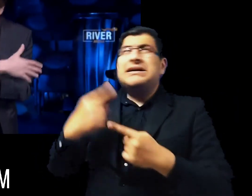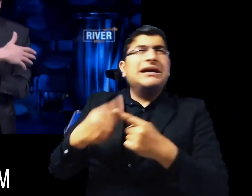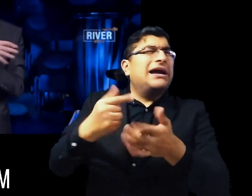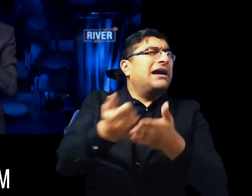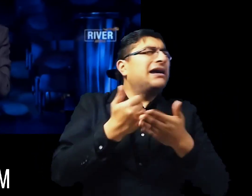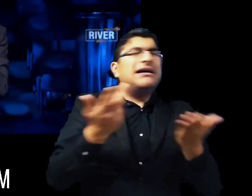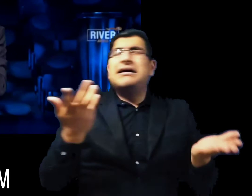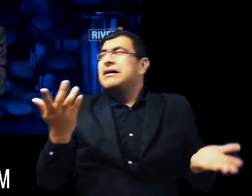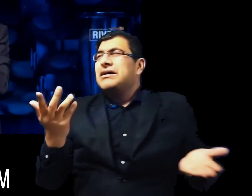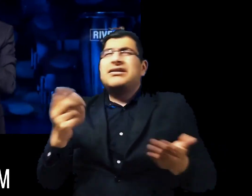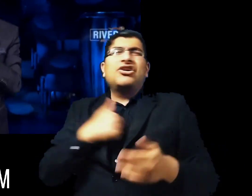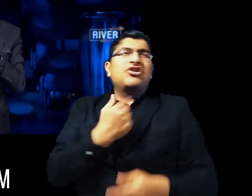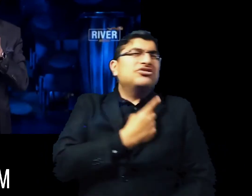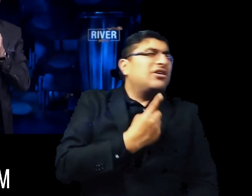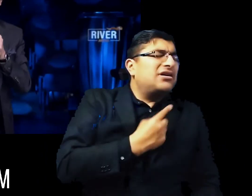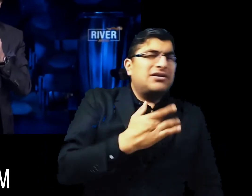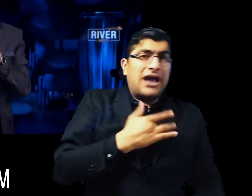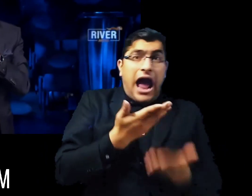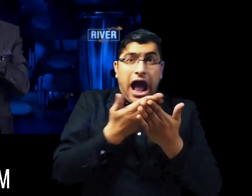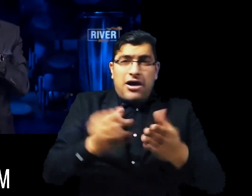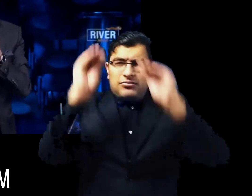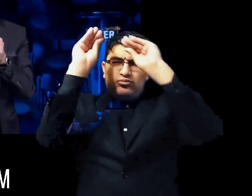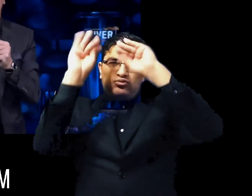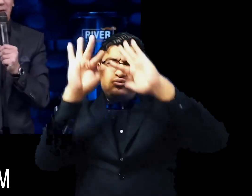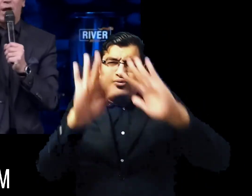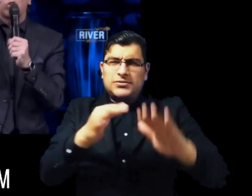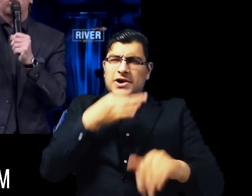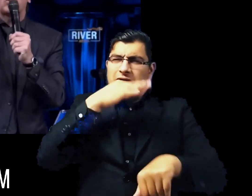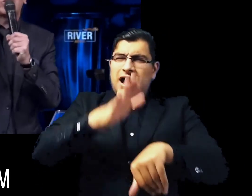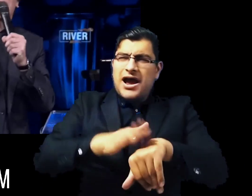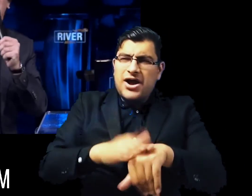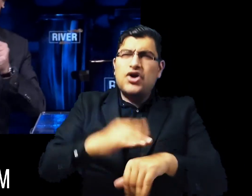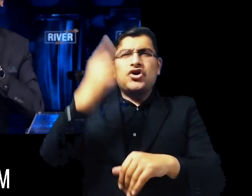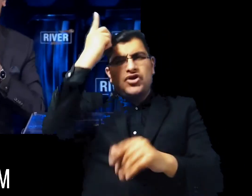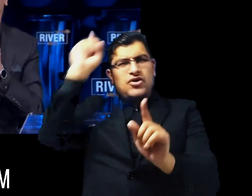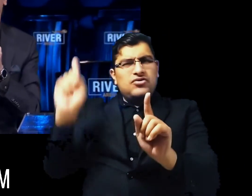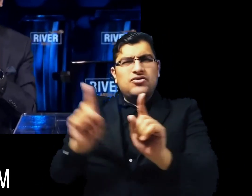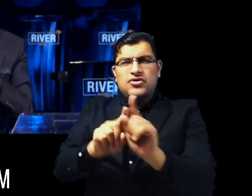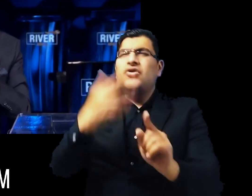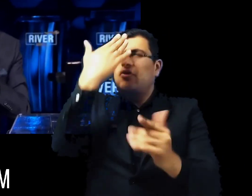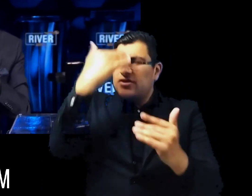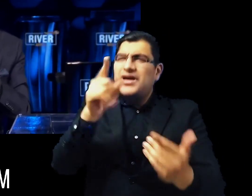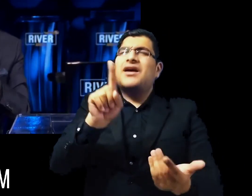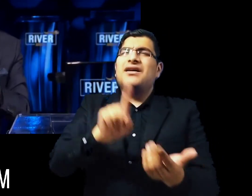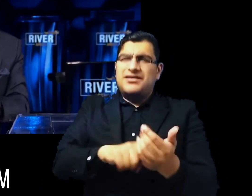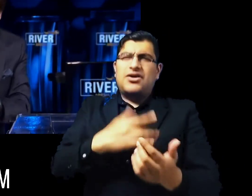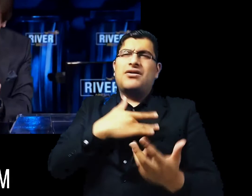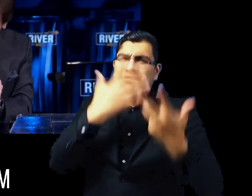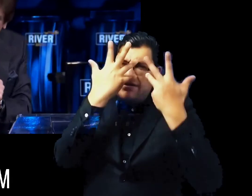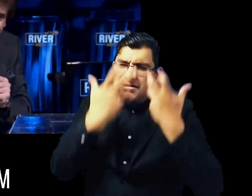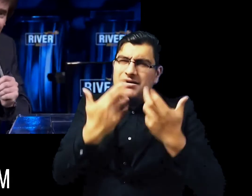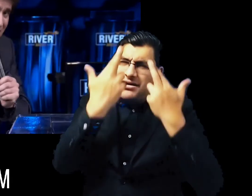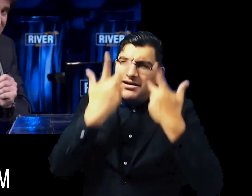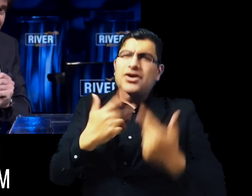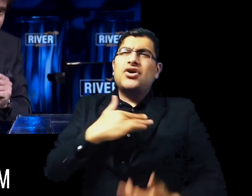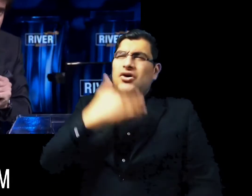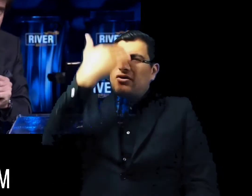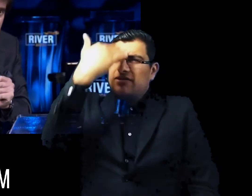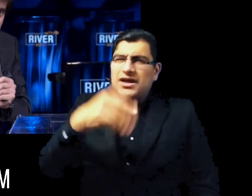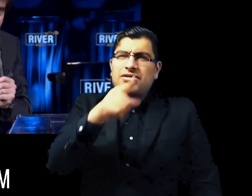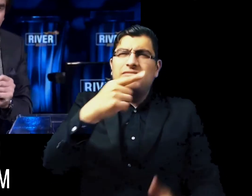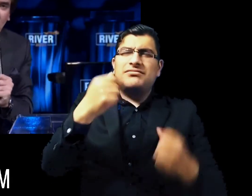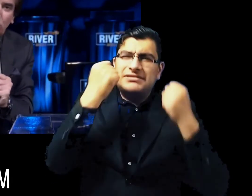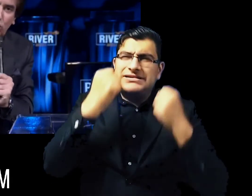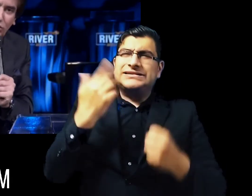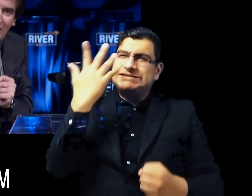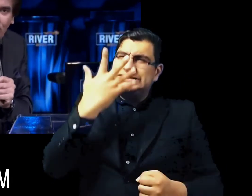los que se sienten solos, ahora reciban esta palabra. Yo sé que estás roto, dice el Señor. Yo sé que estás en